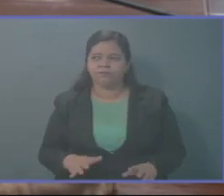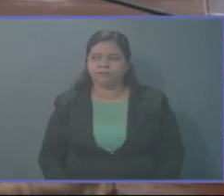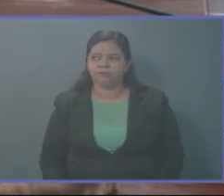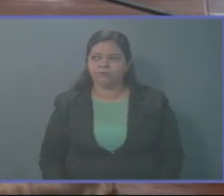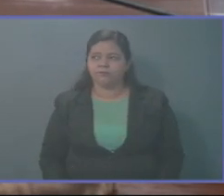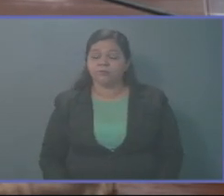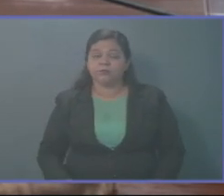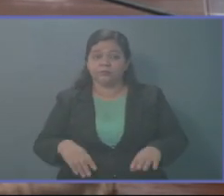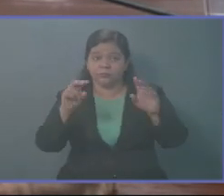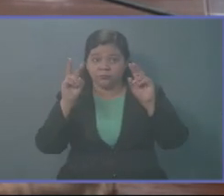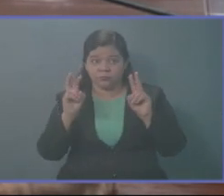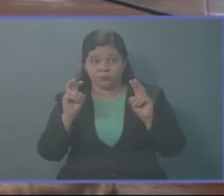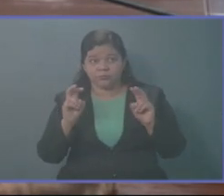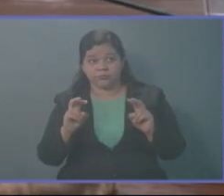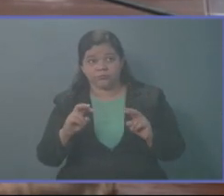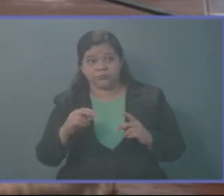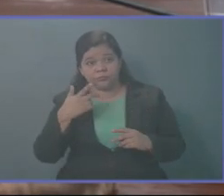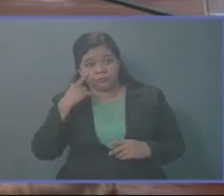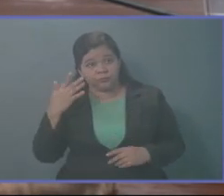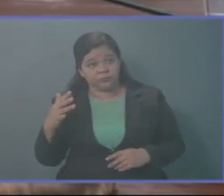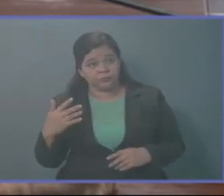El tema es bastante elemental.